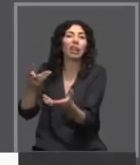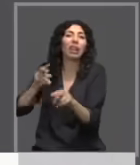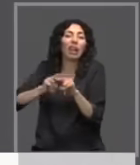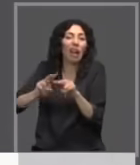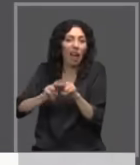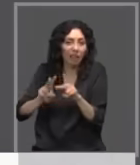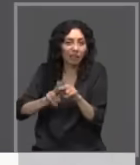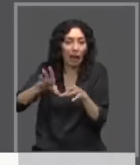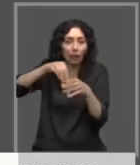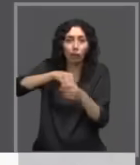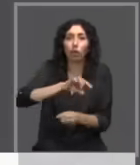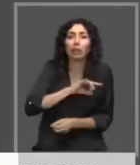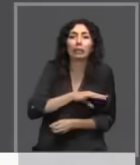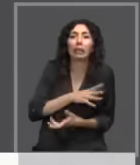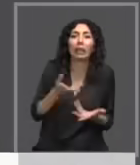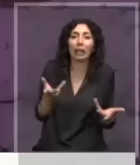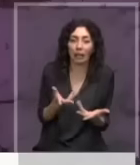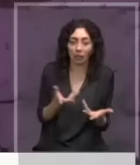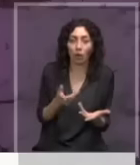en territorio chileno.